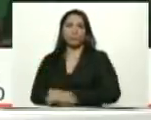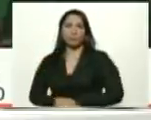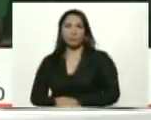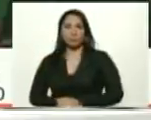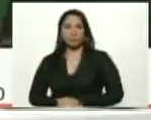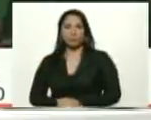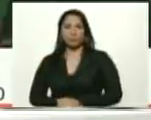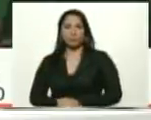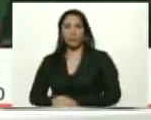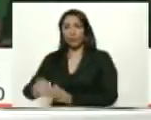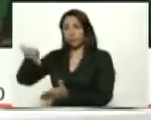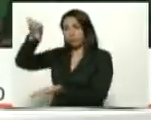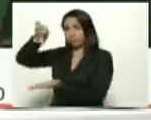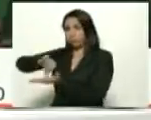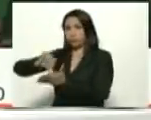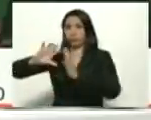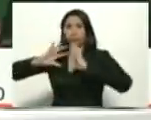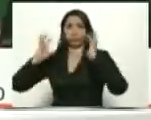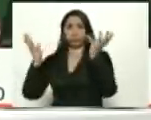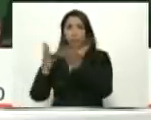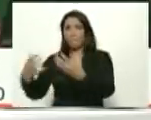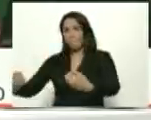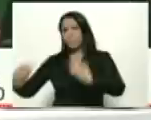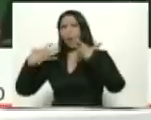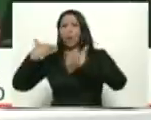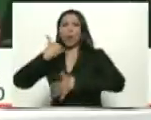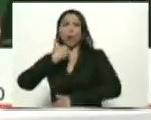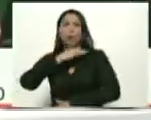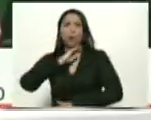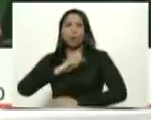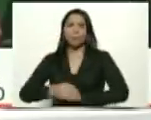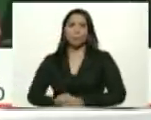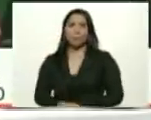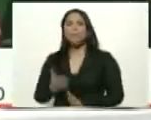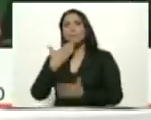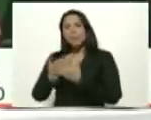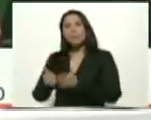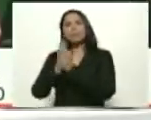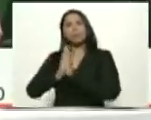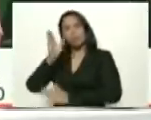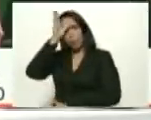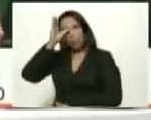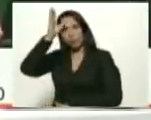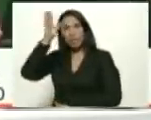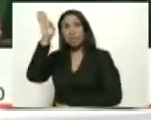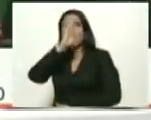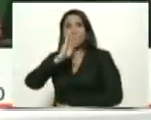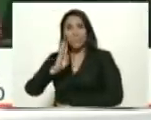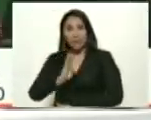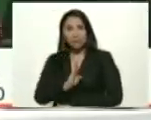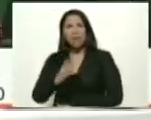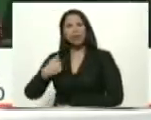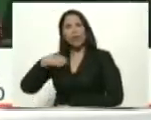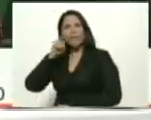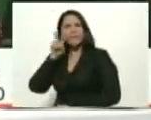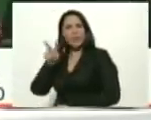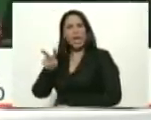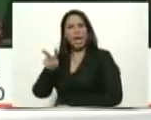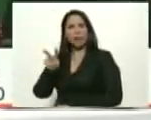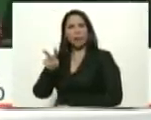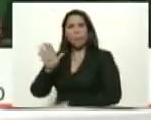que es el epicentro mundial de la pandemia. Pido conciencia en Brasil. Estuve viendo imágenes de